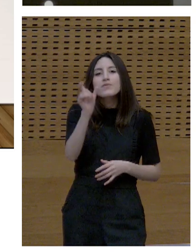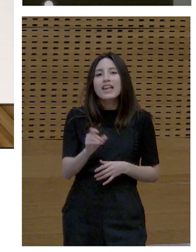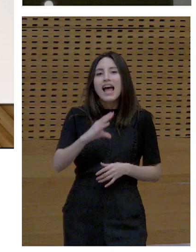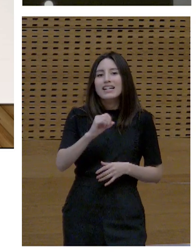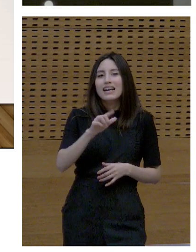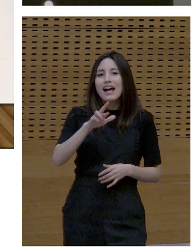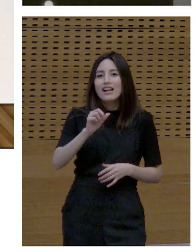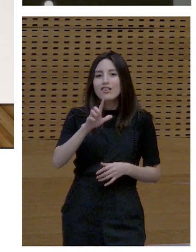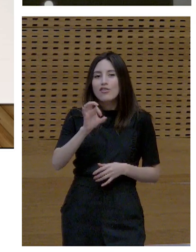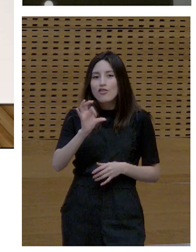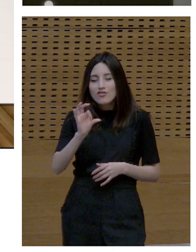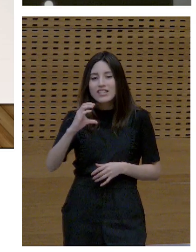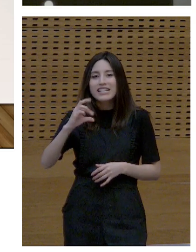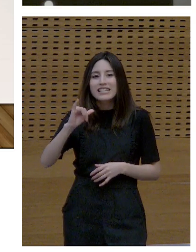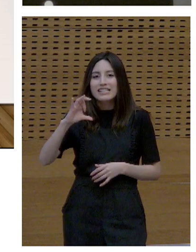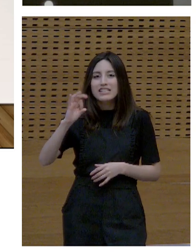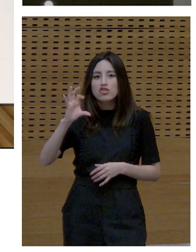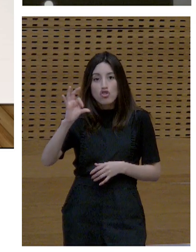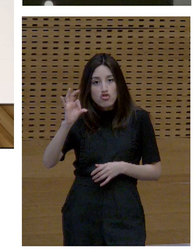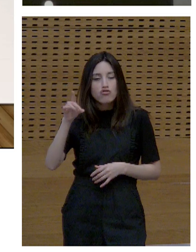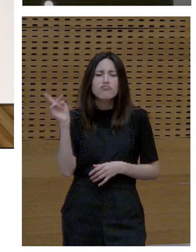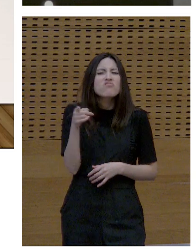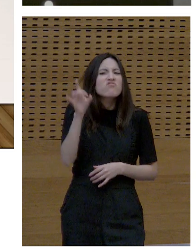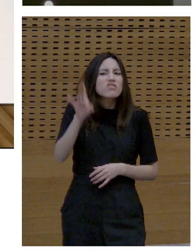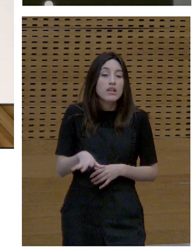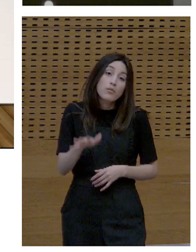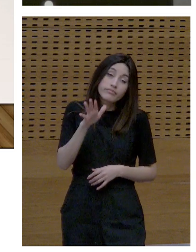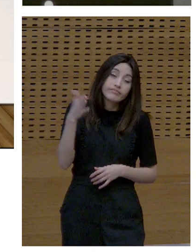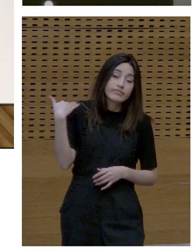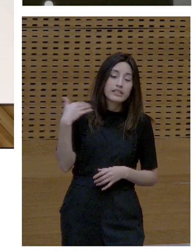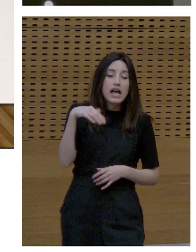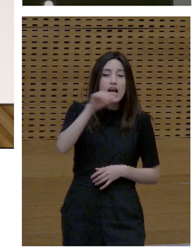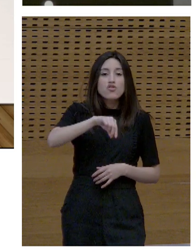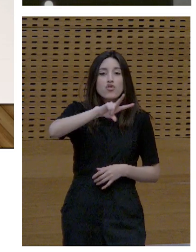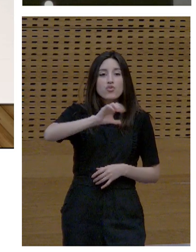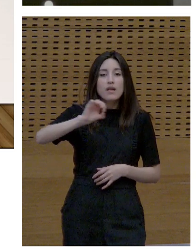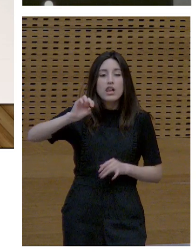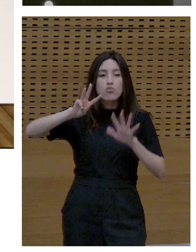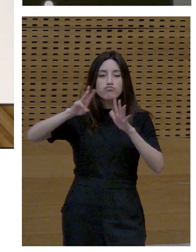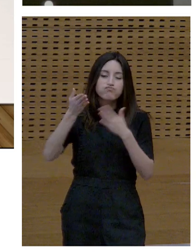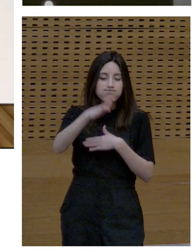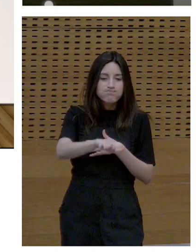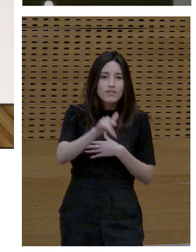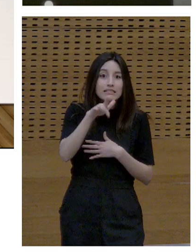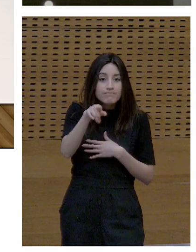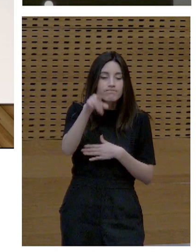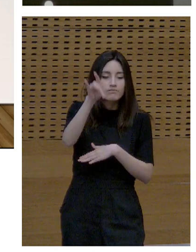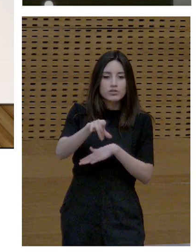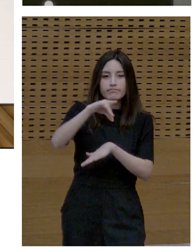Cristos. Carlos Cristos era, porque falleció en 2008, era un médico de